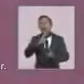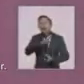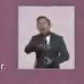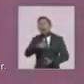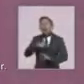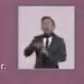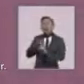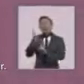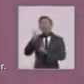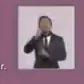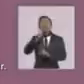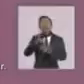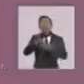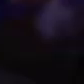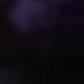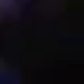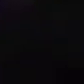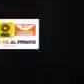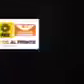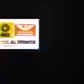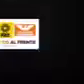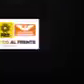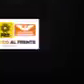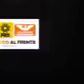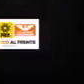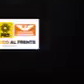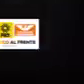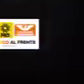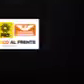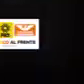tiene a todos los públicos reunidos, no sabe qué decir. Ricardo Anaya, de frente al futuro.